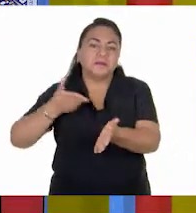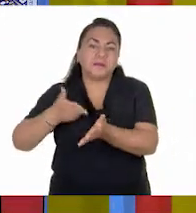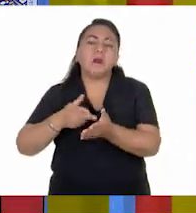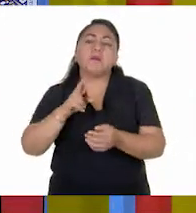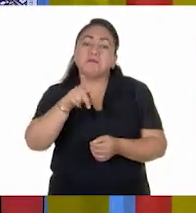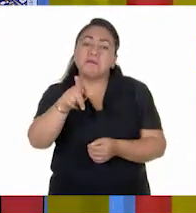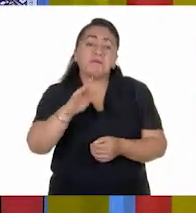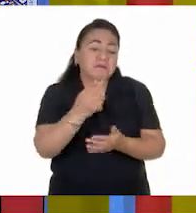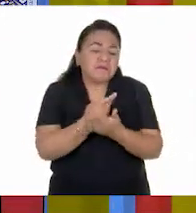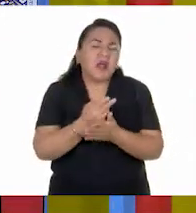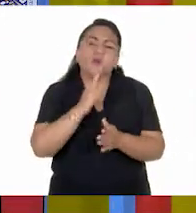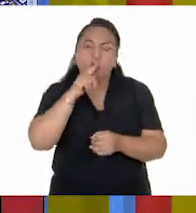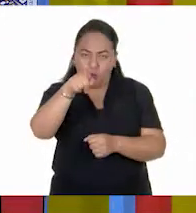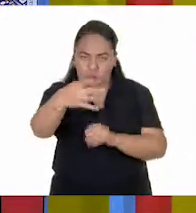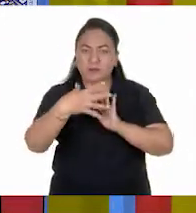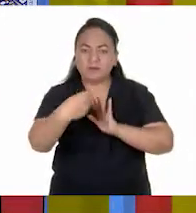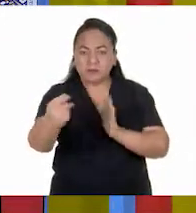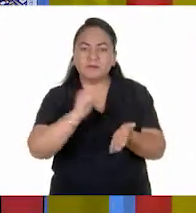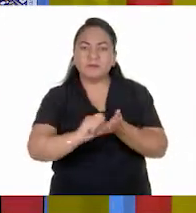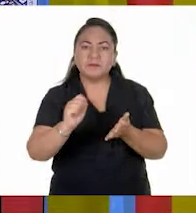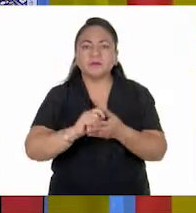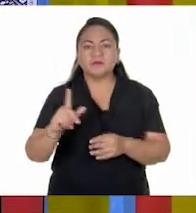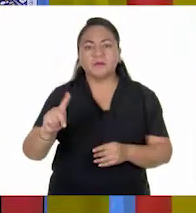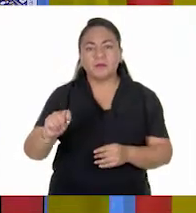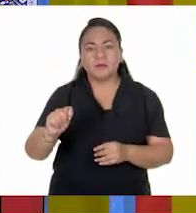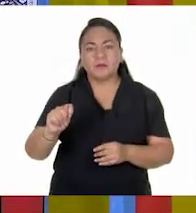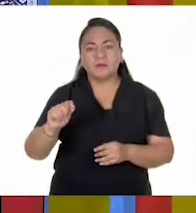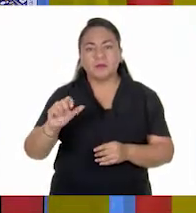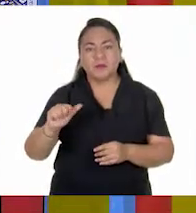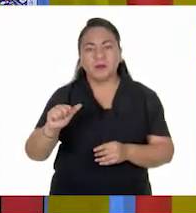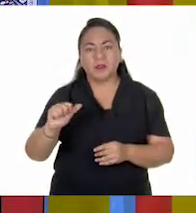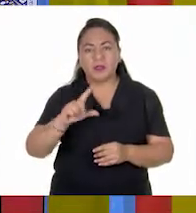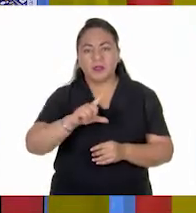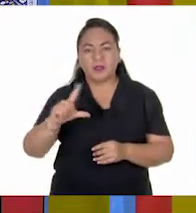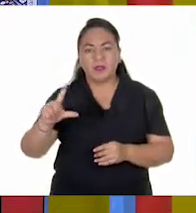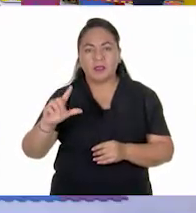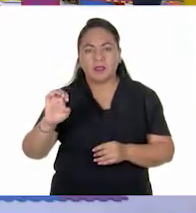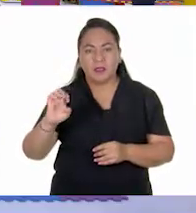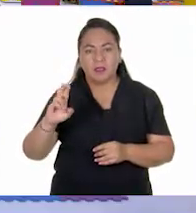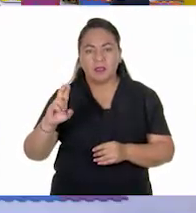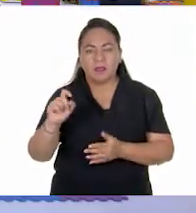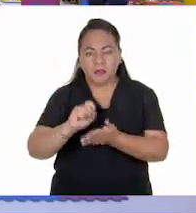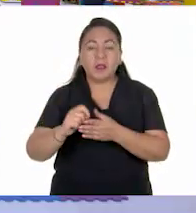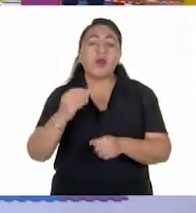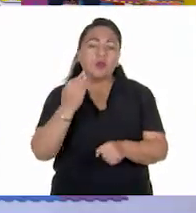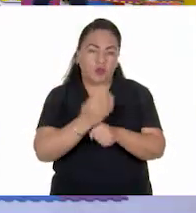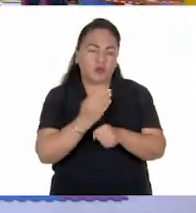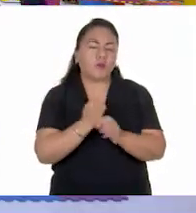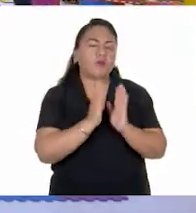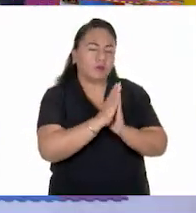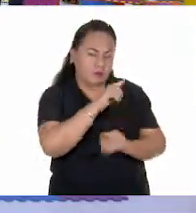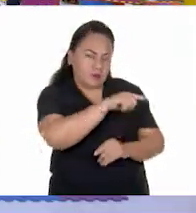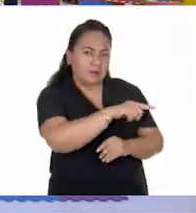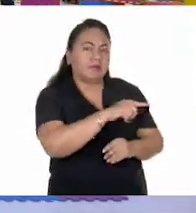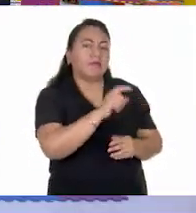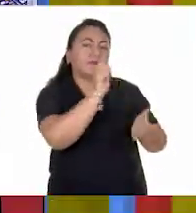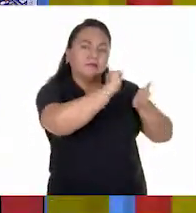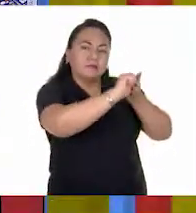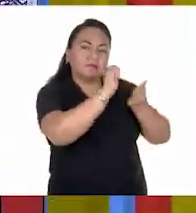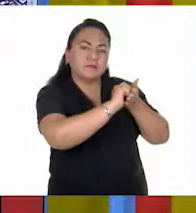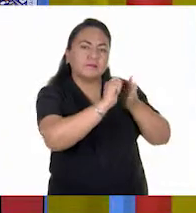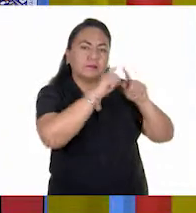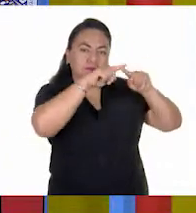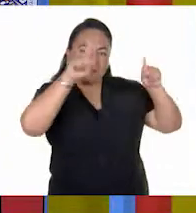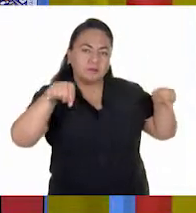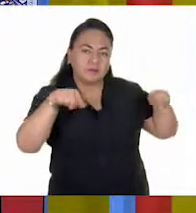taller? A ver, taller. Pili, ¿qué te parece si escribes taller para que los niños comparen si logran escribir taller de